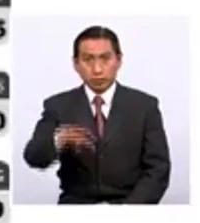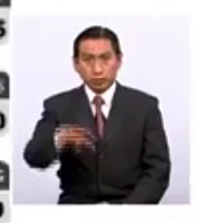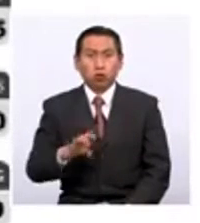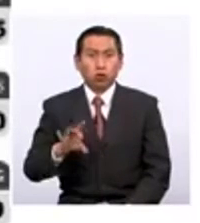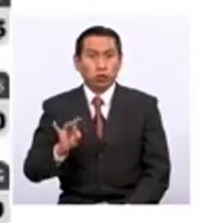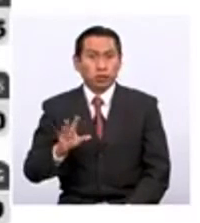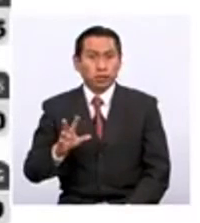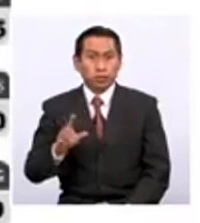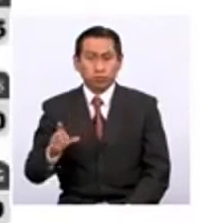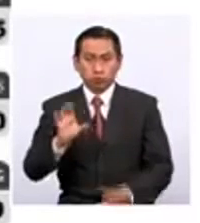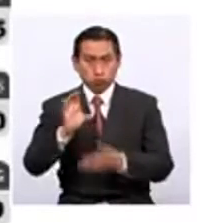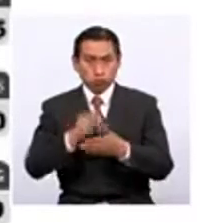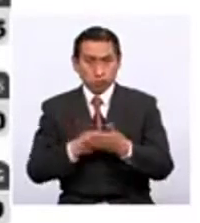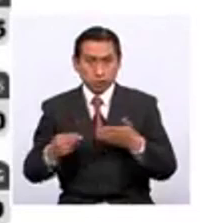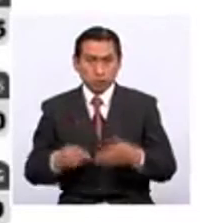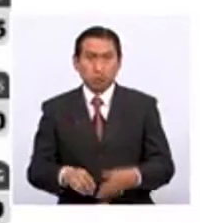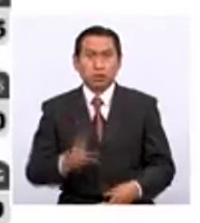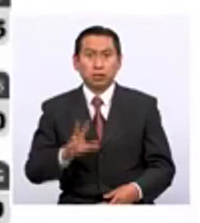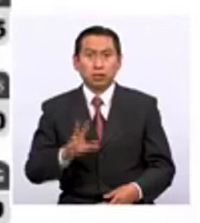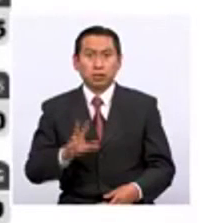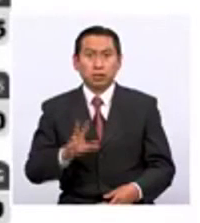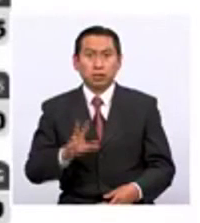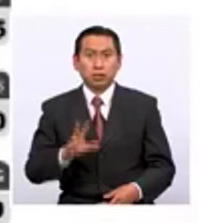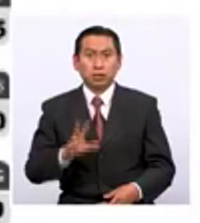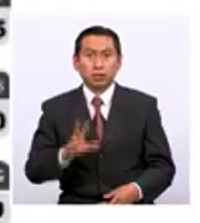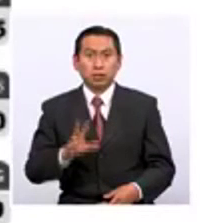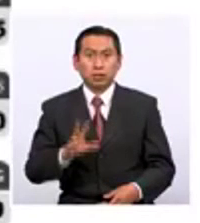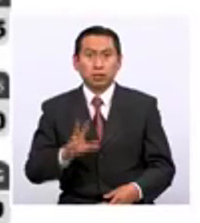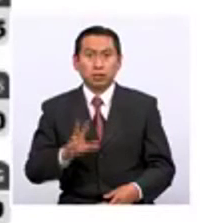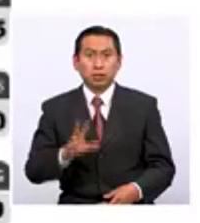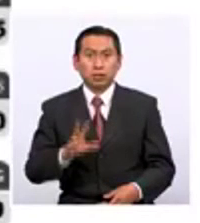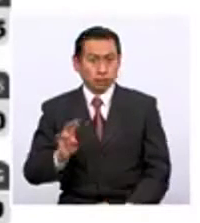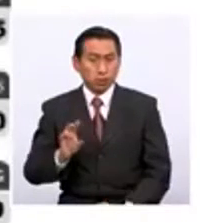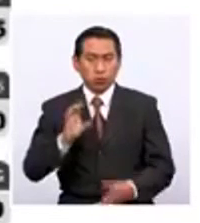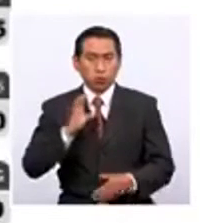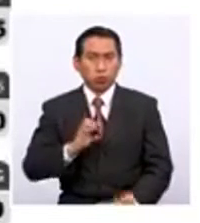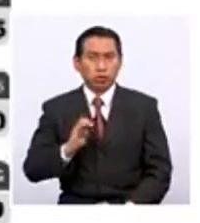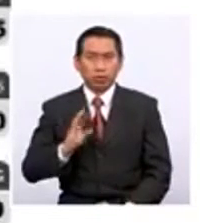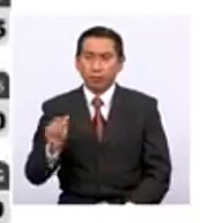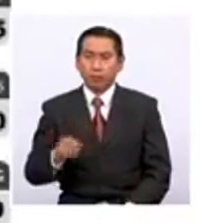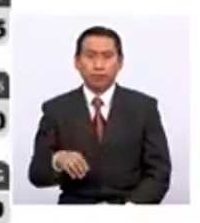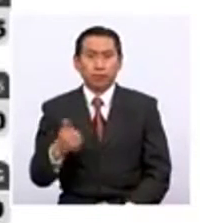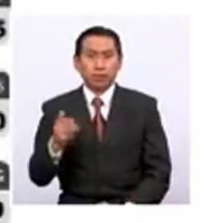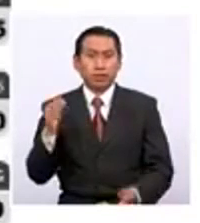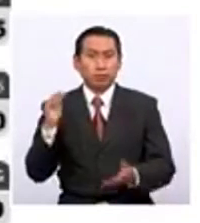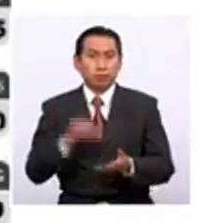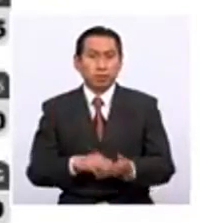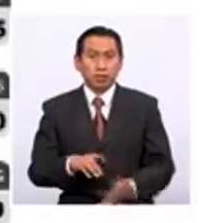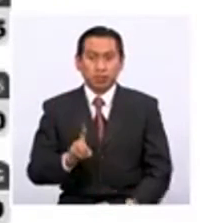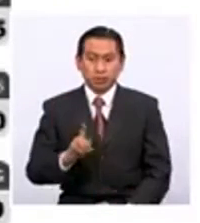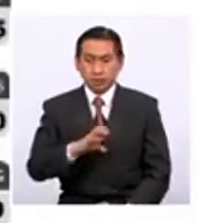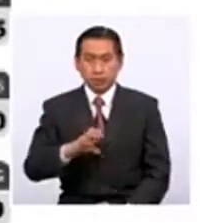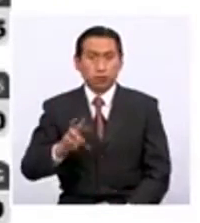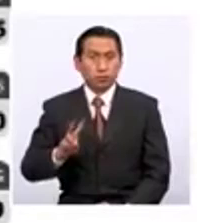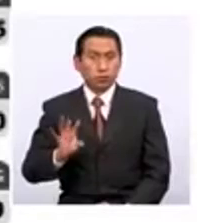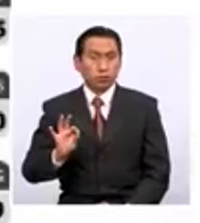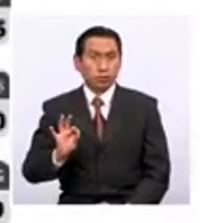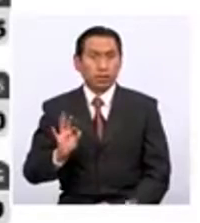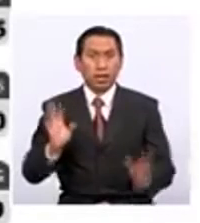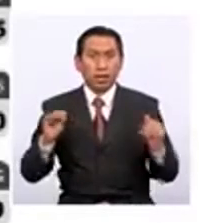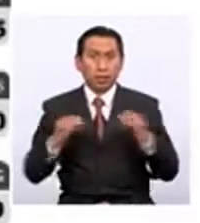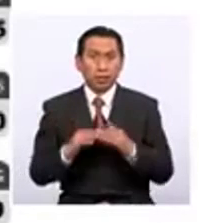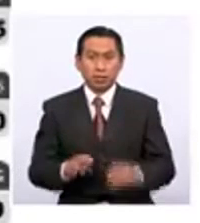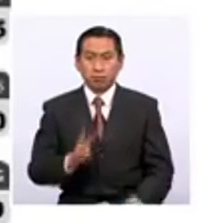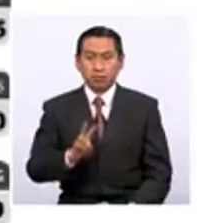1.883, Chuquisaca, 3.587, Cochabamba, 10.129, La Paz,